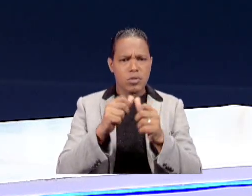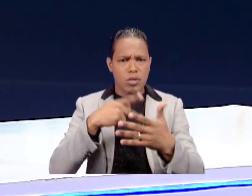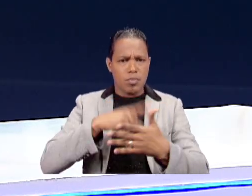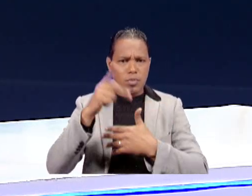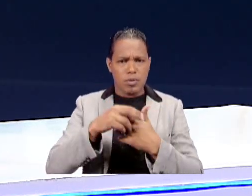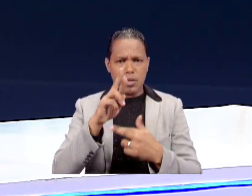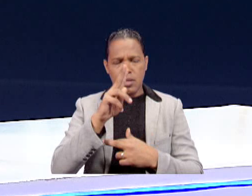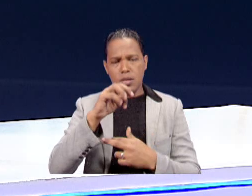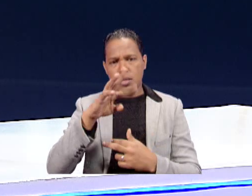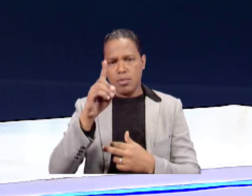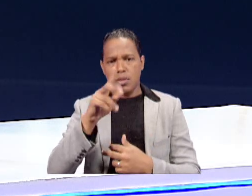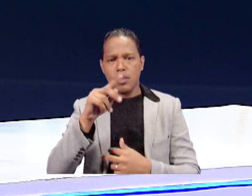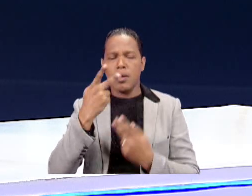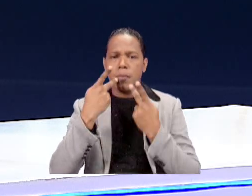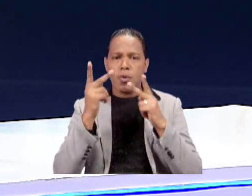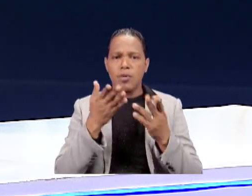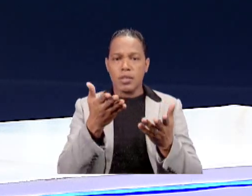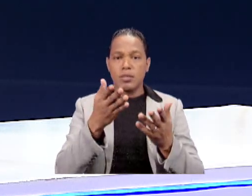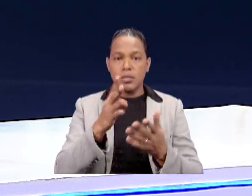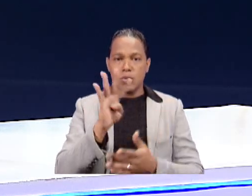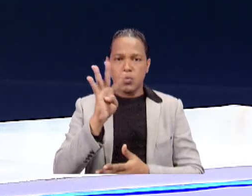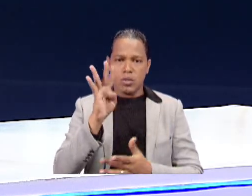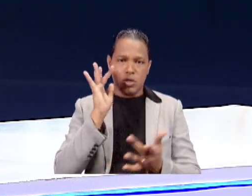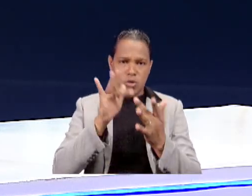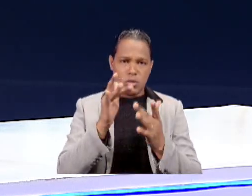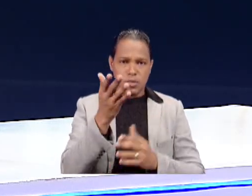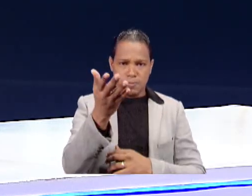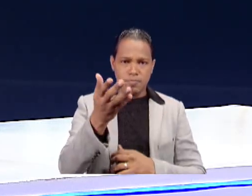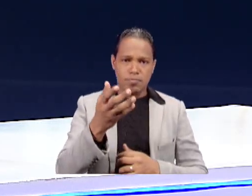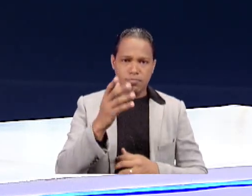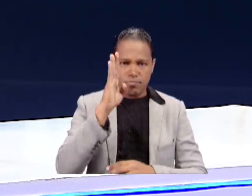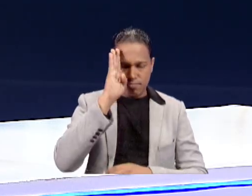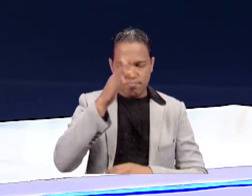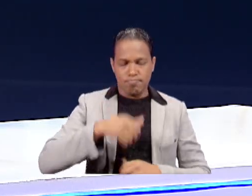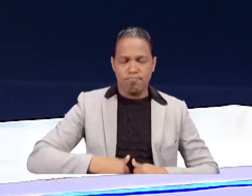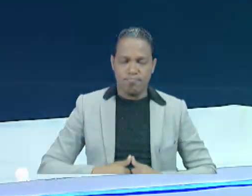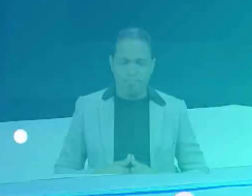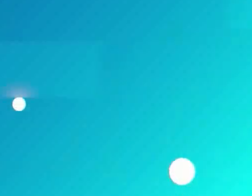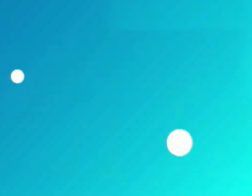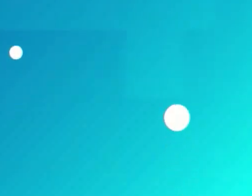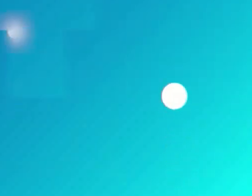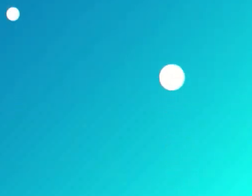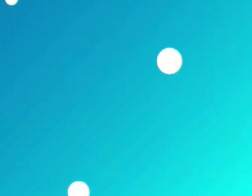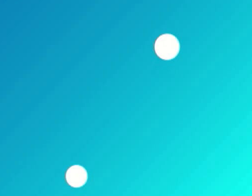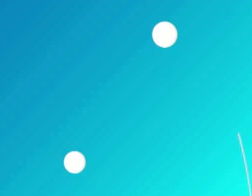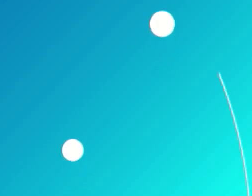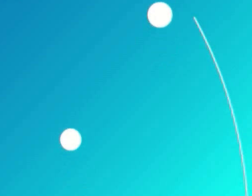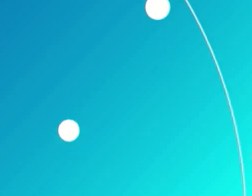programación de RTVD, tu televisión pública. El 4 conecta. Hasta entonces.